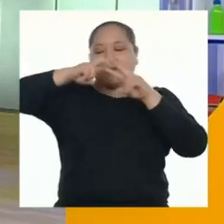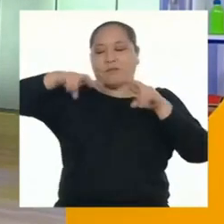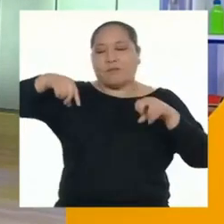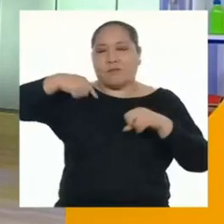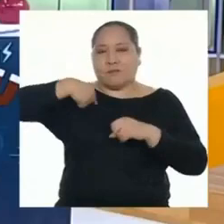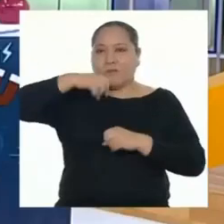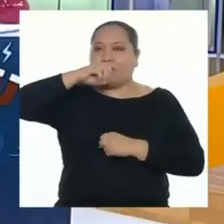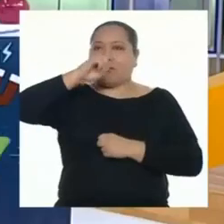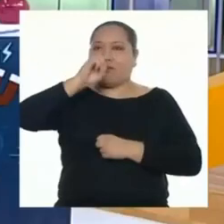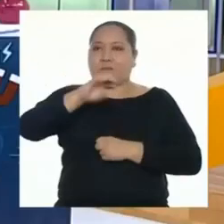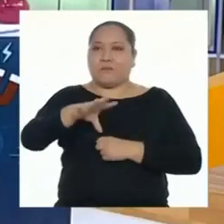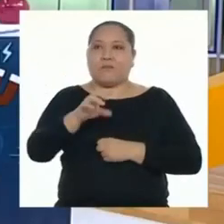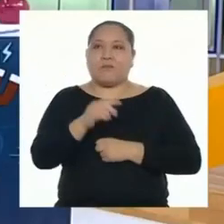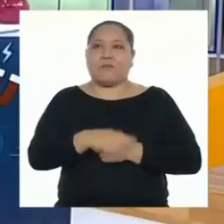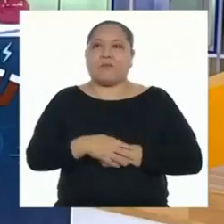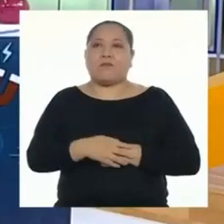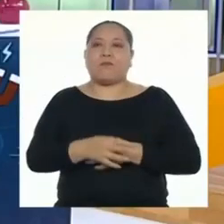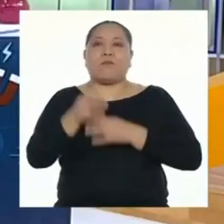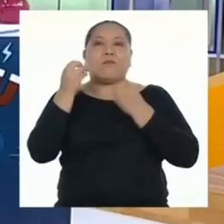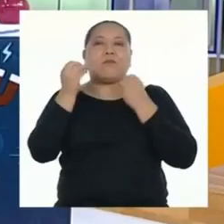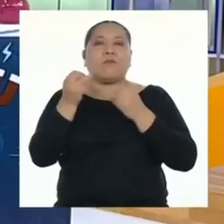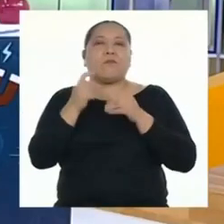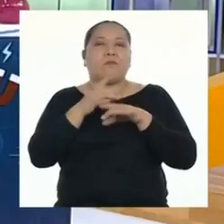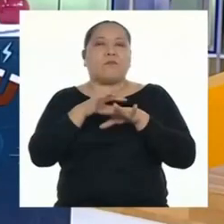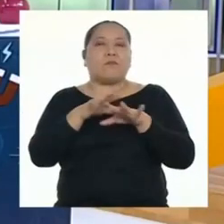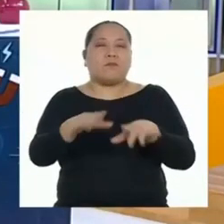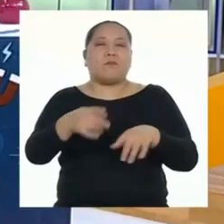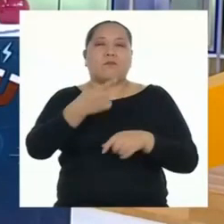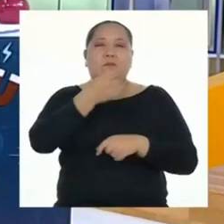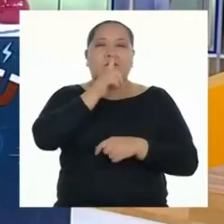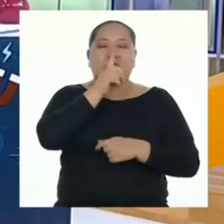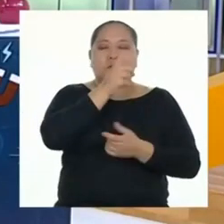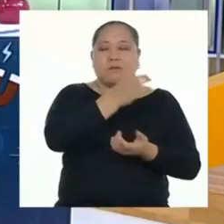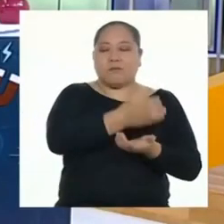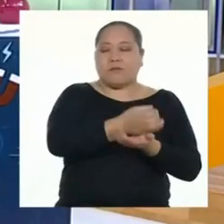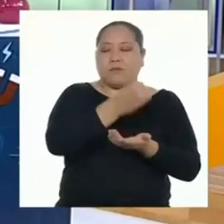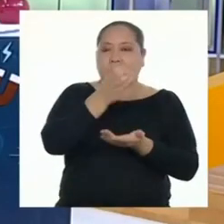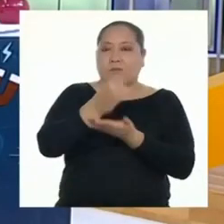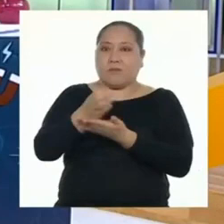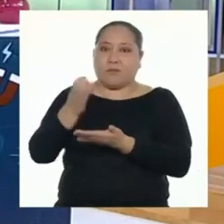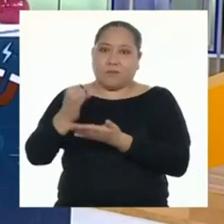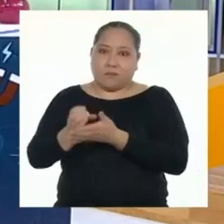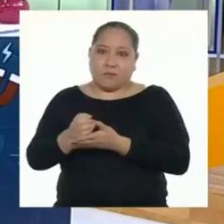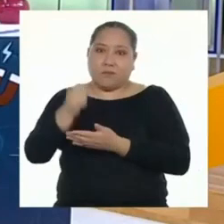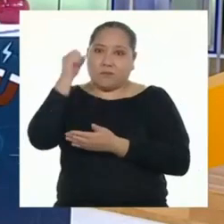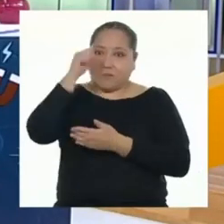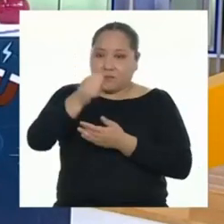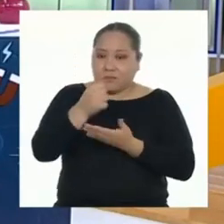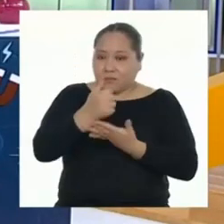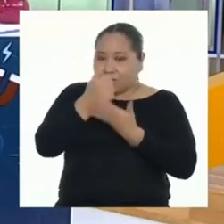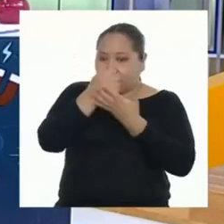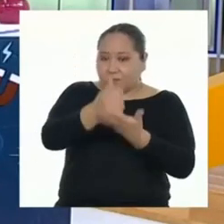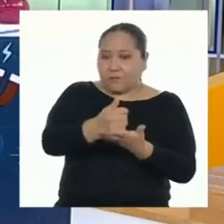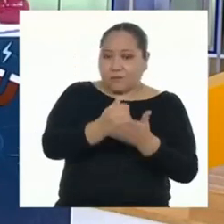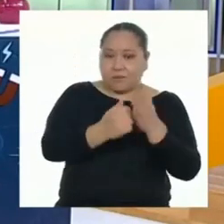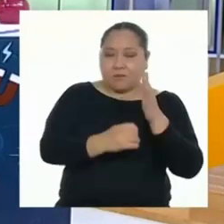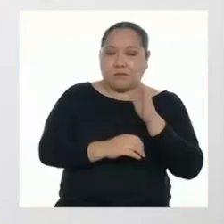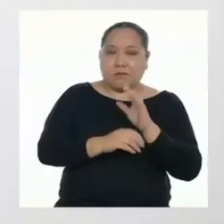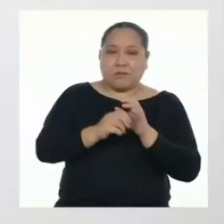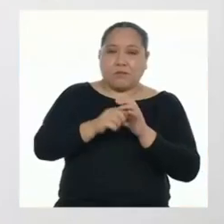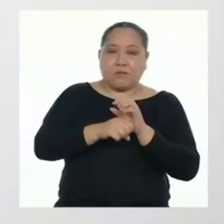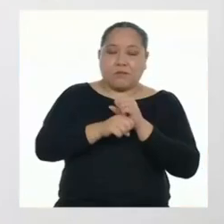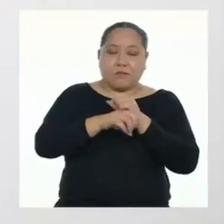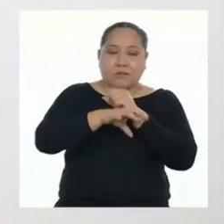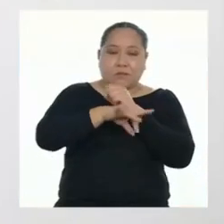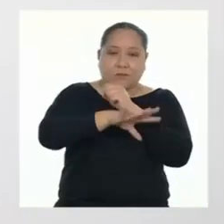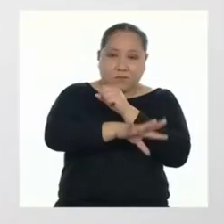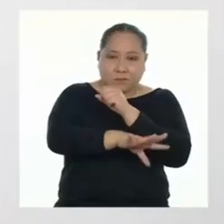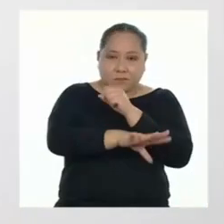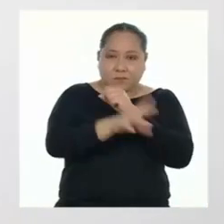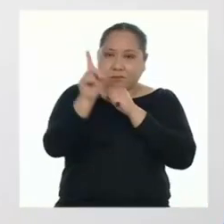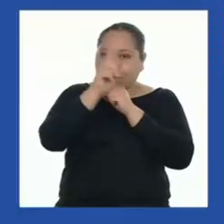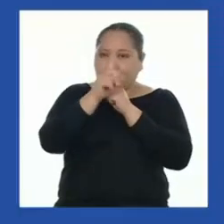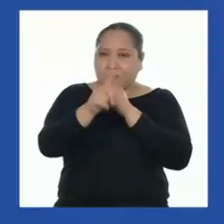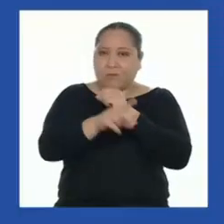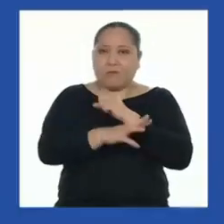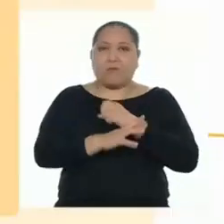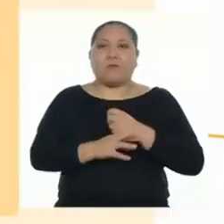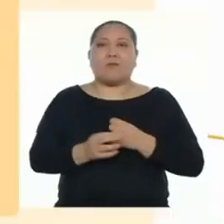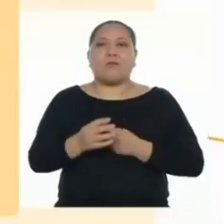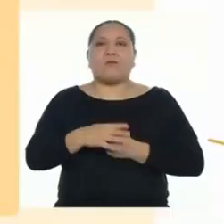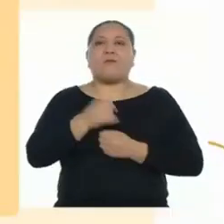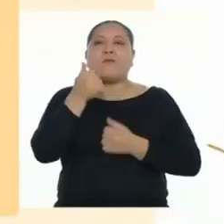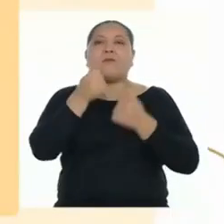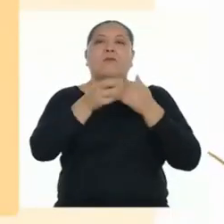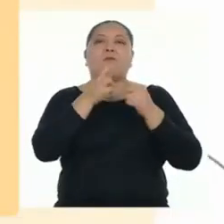que planteé. ¿Cómo influyen las muestras de agua en el crecimiento de las raíces de la cebolla? ¿Y cuál sería tu